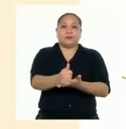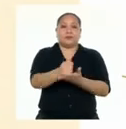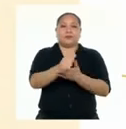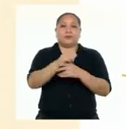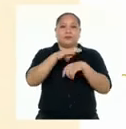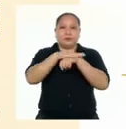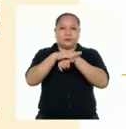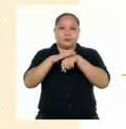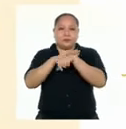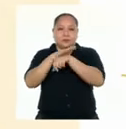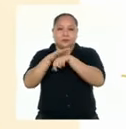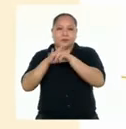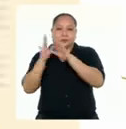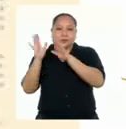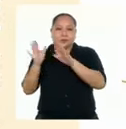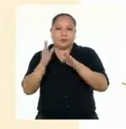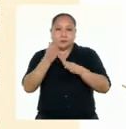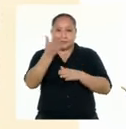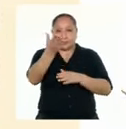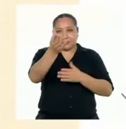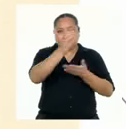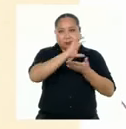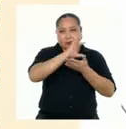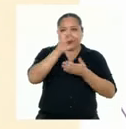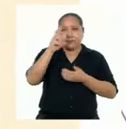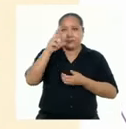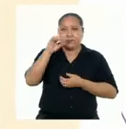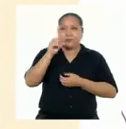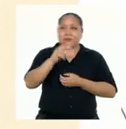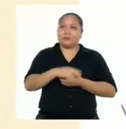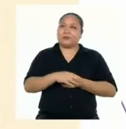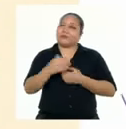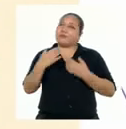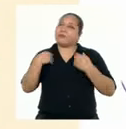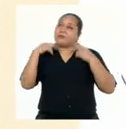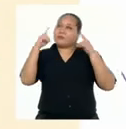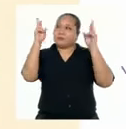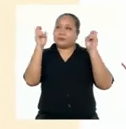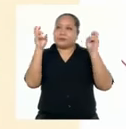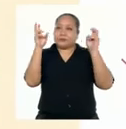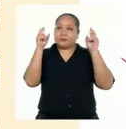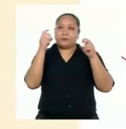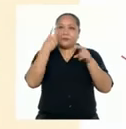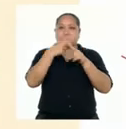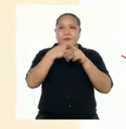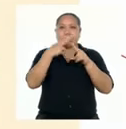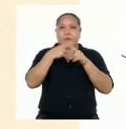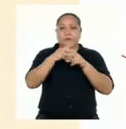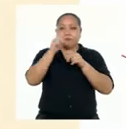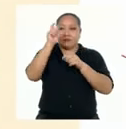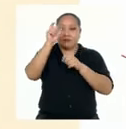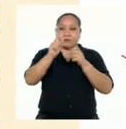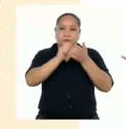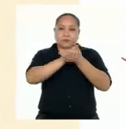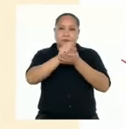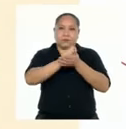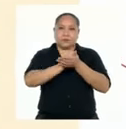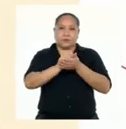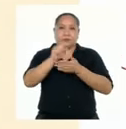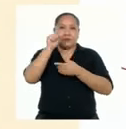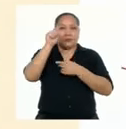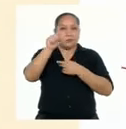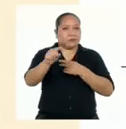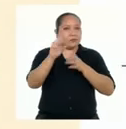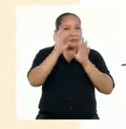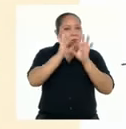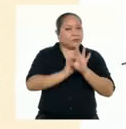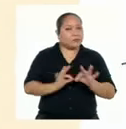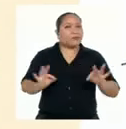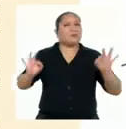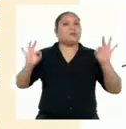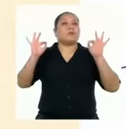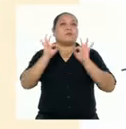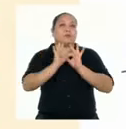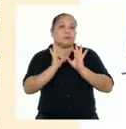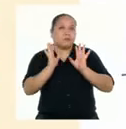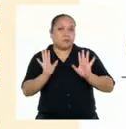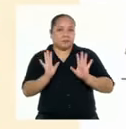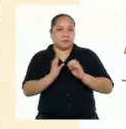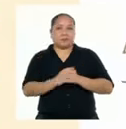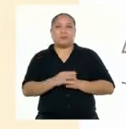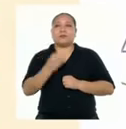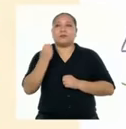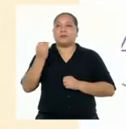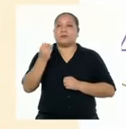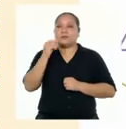para planificar la suya. Está compuesta por un título y el nombre de la autora. Ese es un detalle muy